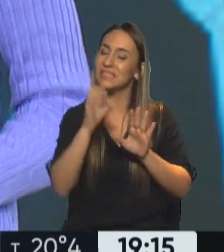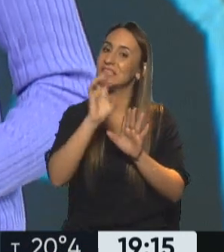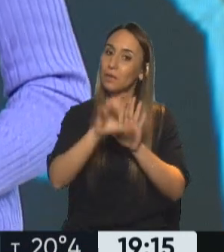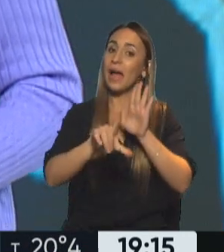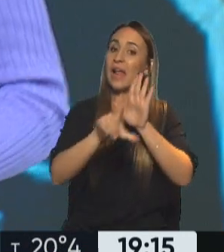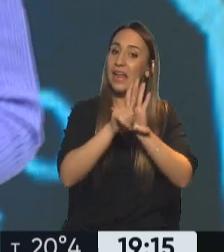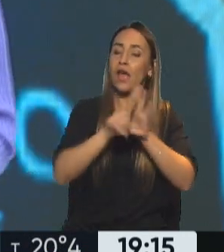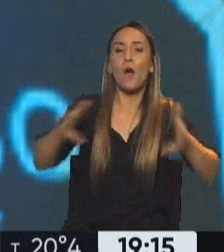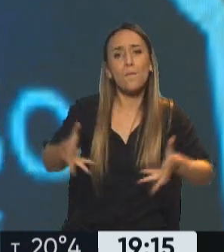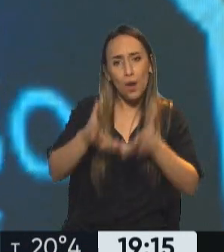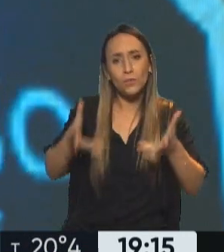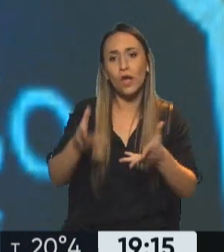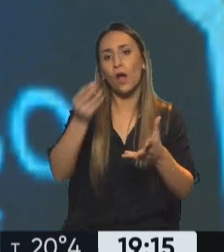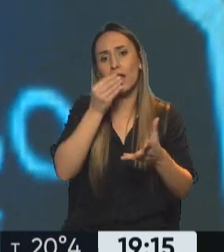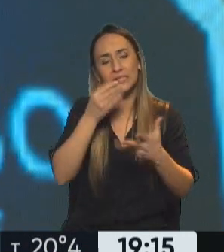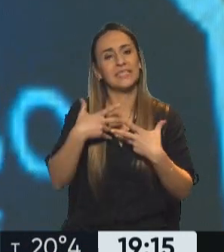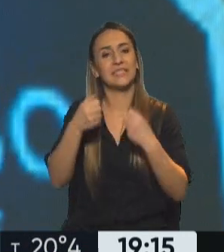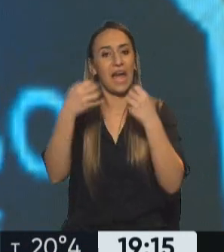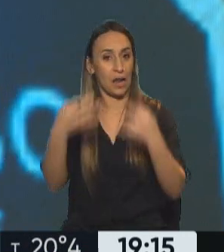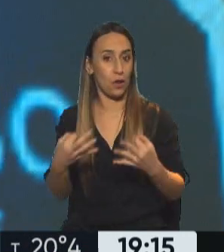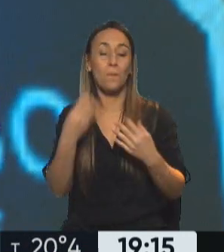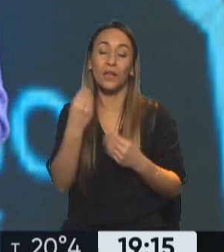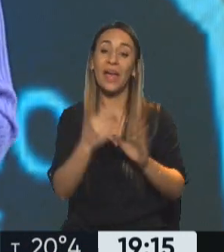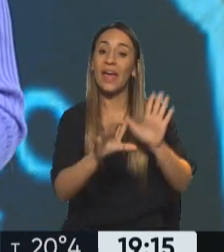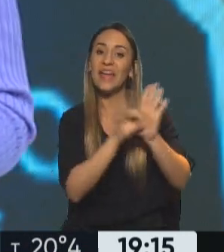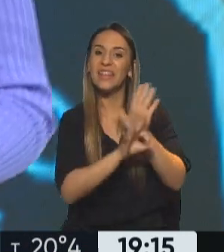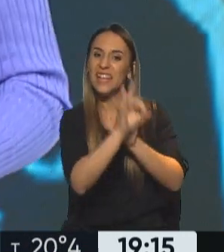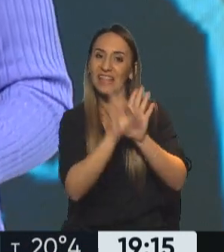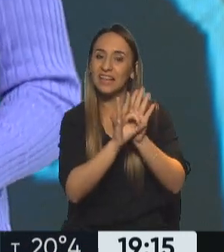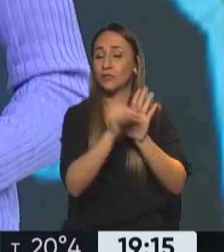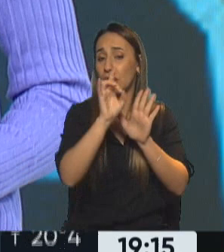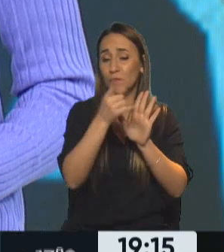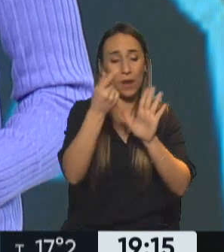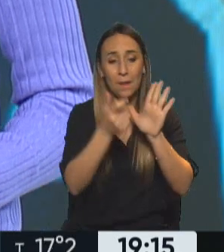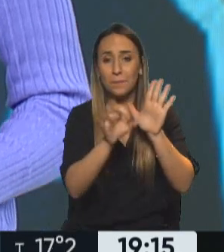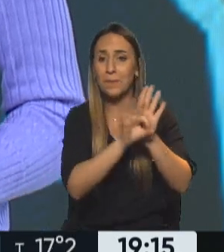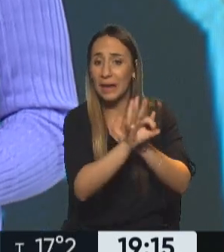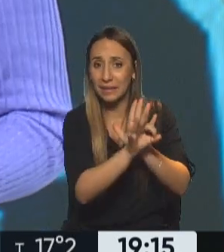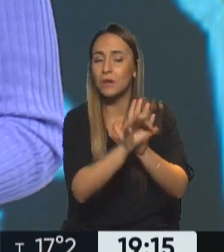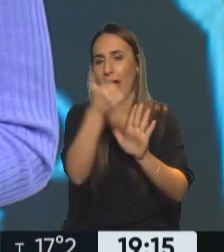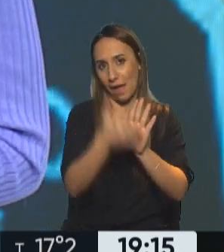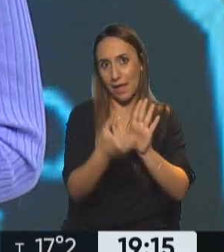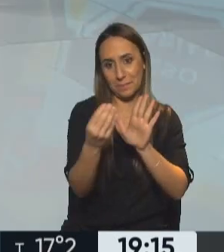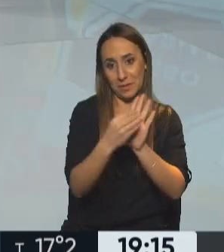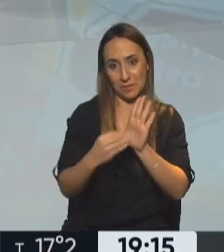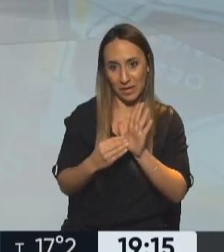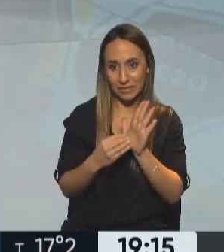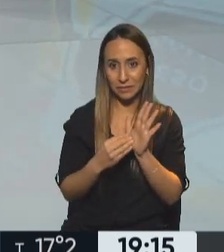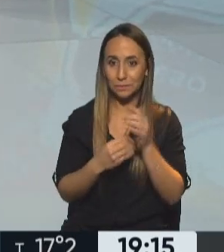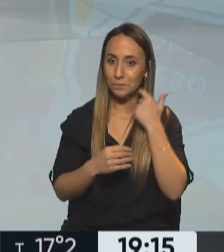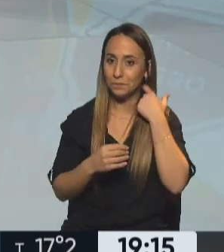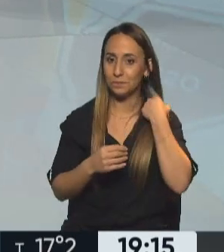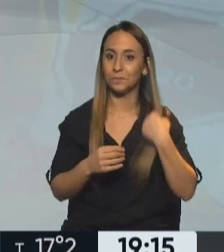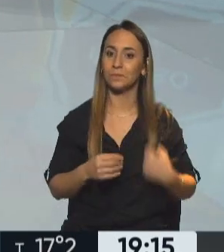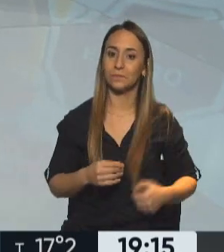promoción de la alimentación saludable. Bien. Porque el etiquetado es una parte, pero tiene otras muy importantes. Dale, ¿no es cierto? Vamos a